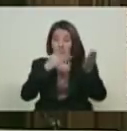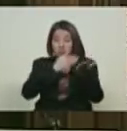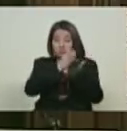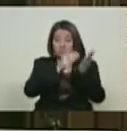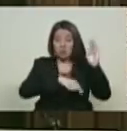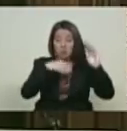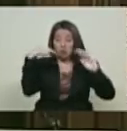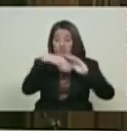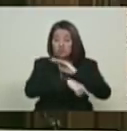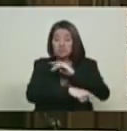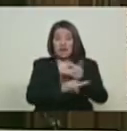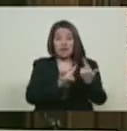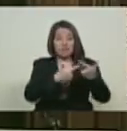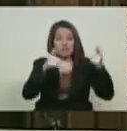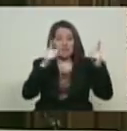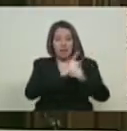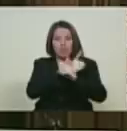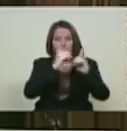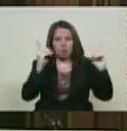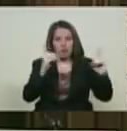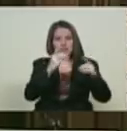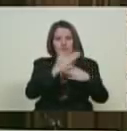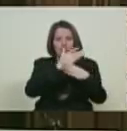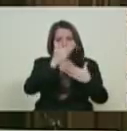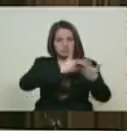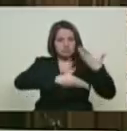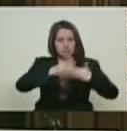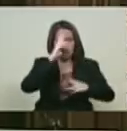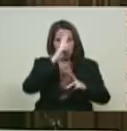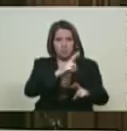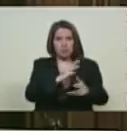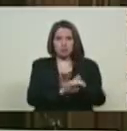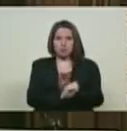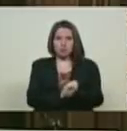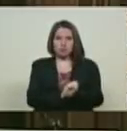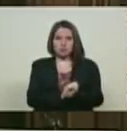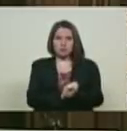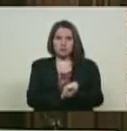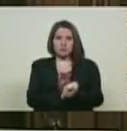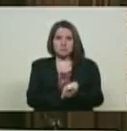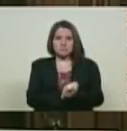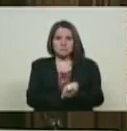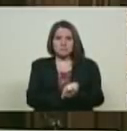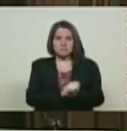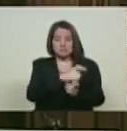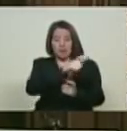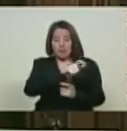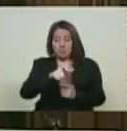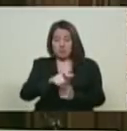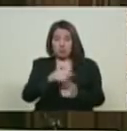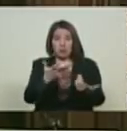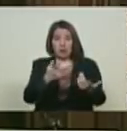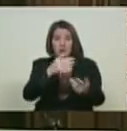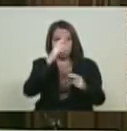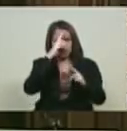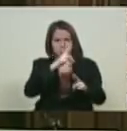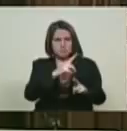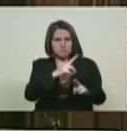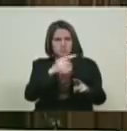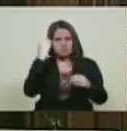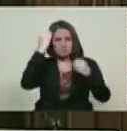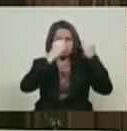la libertad, la democracia, la convivencia, el respeto al adversario, el respeto a la opinión ajena, a la opinión